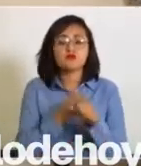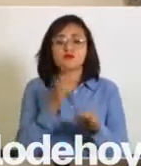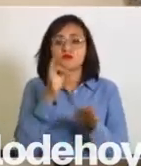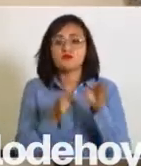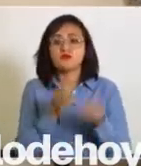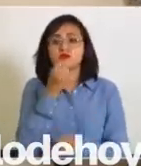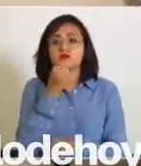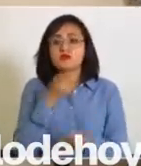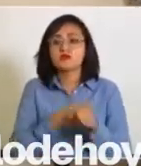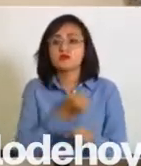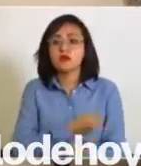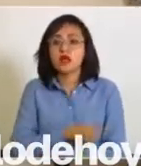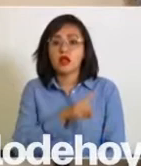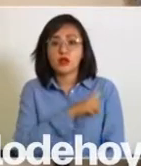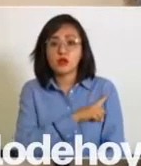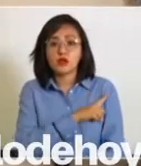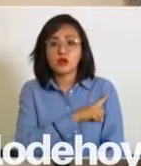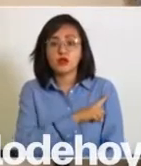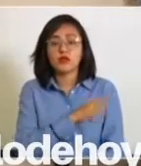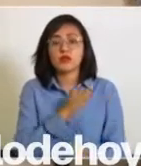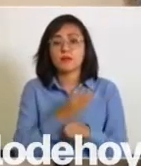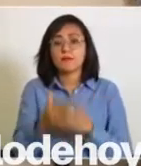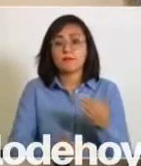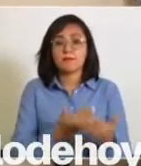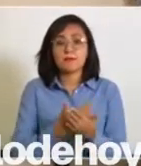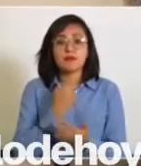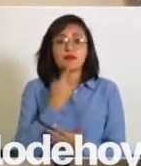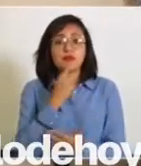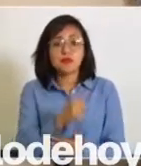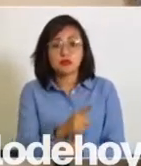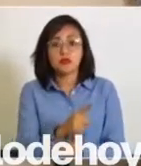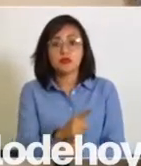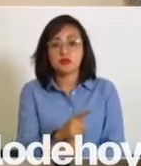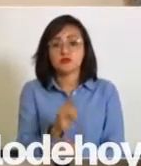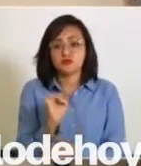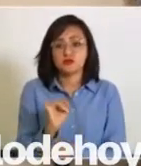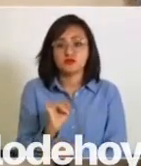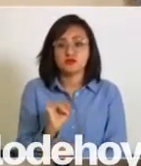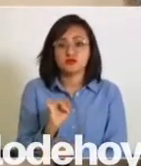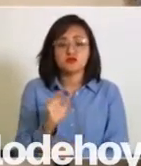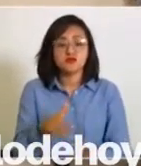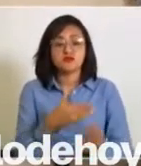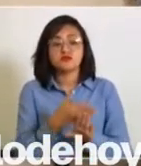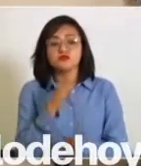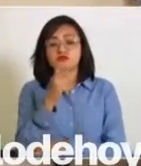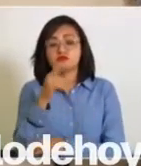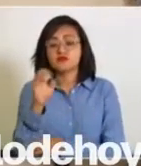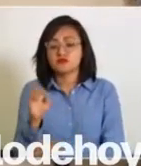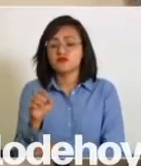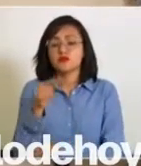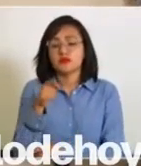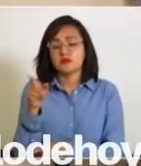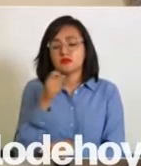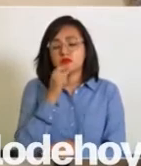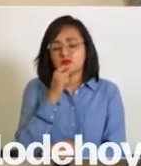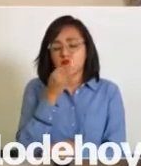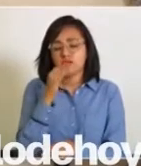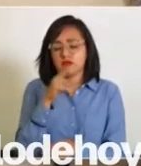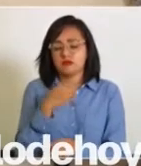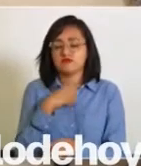de la secretaria de salud presentamos denuncias penales ante la fiscalía general del estado